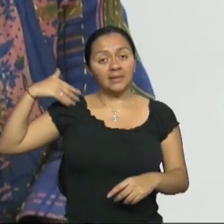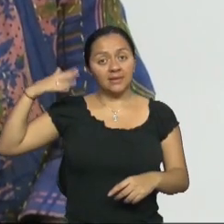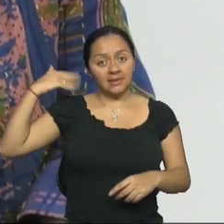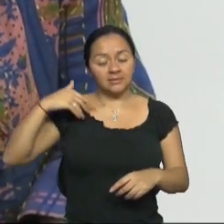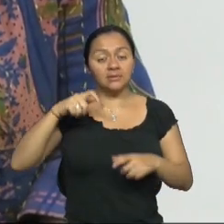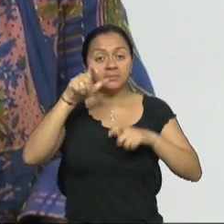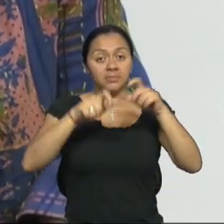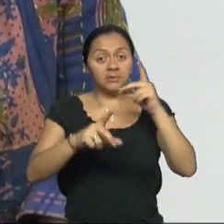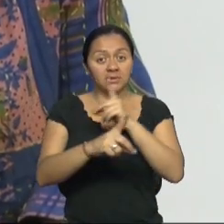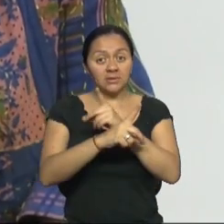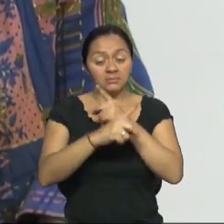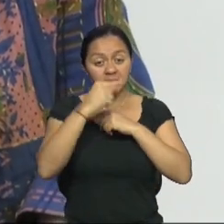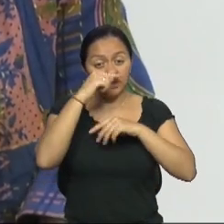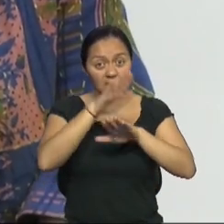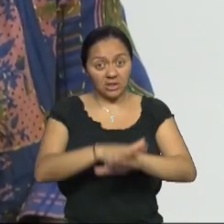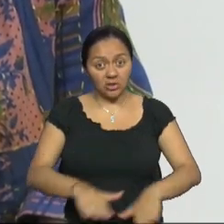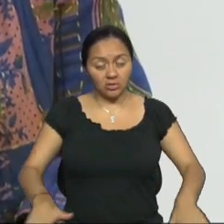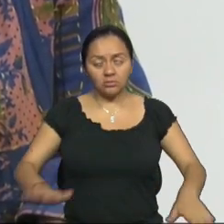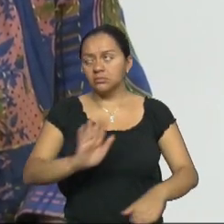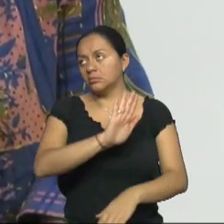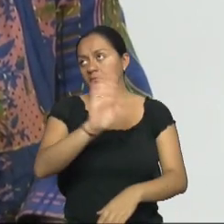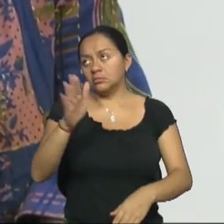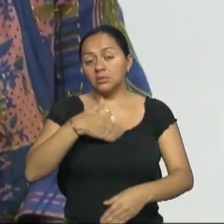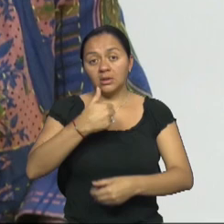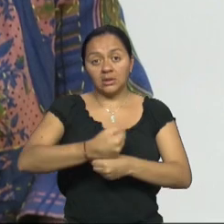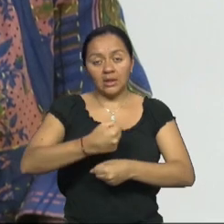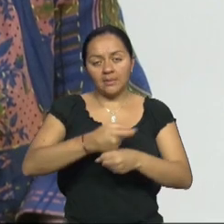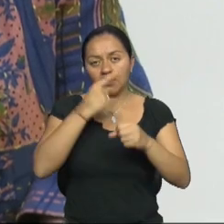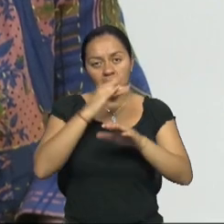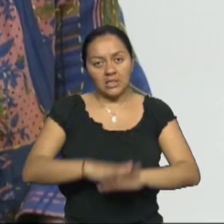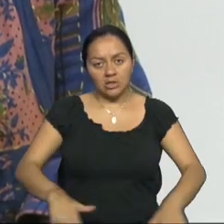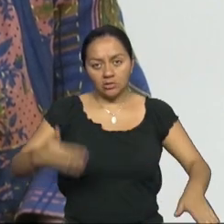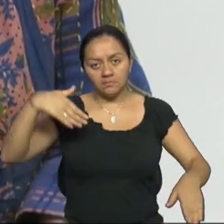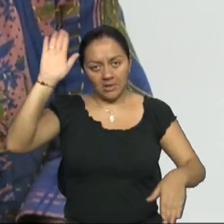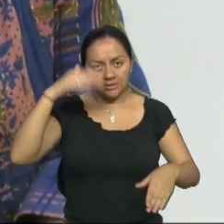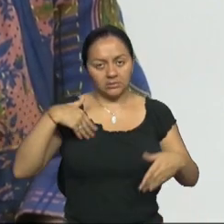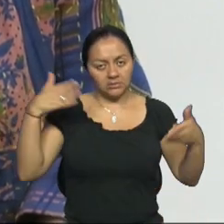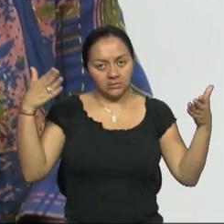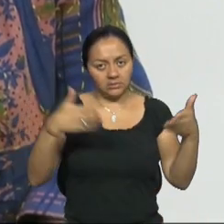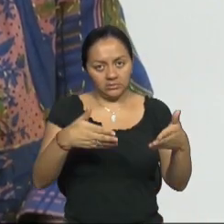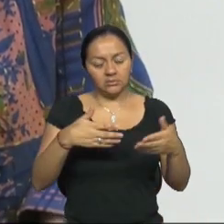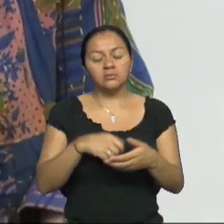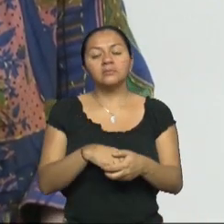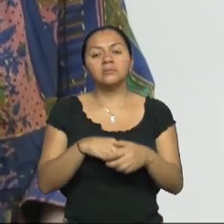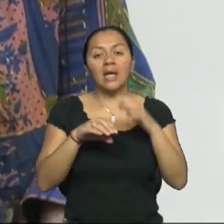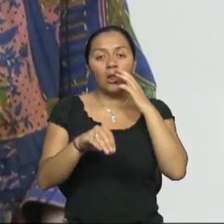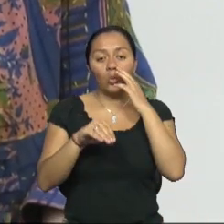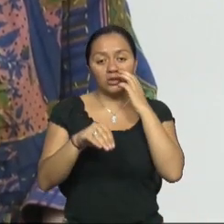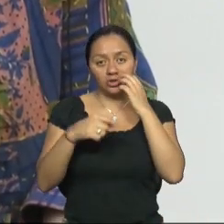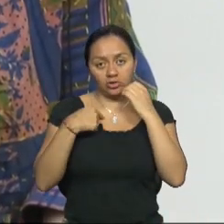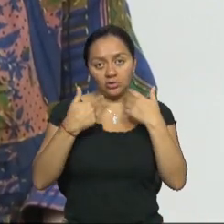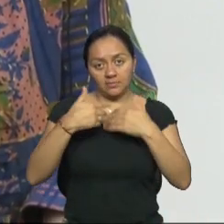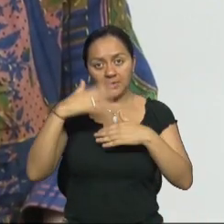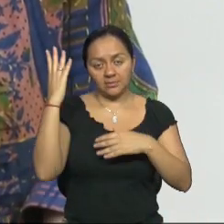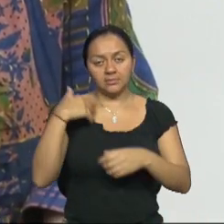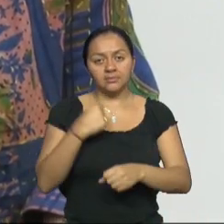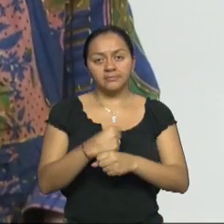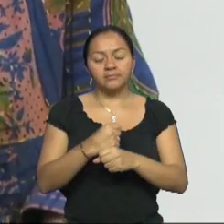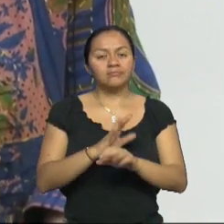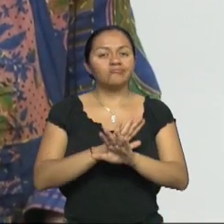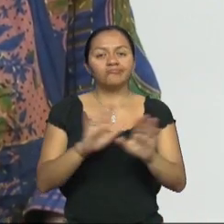sobre todo niñez, que yo trabajo bastante con niñez, mi tema es la educación, ha sido